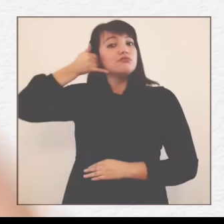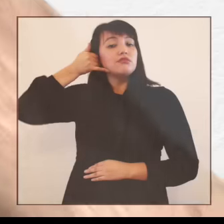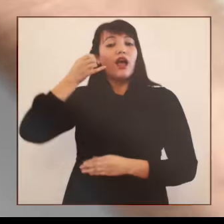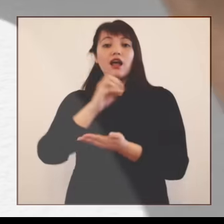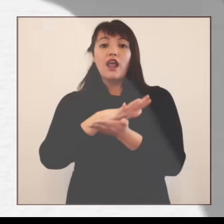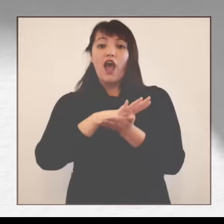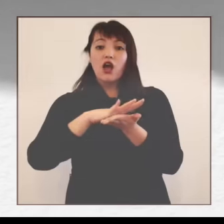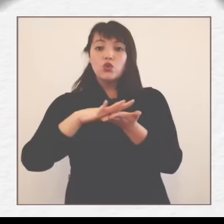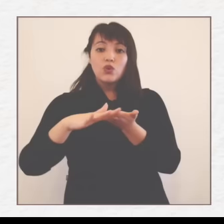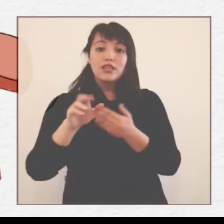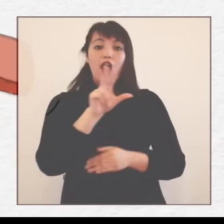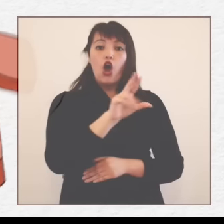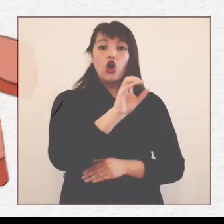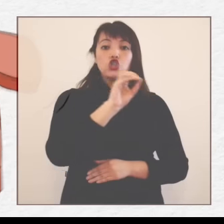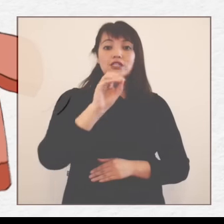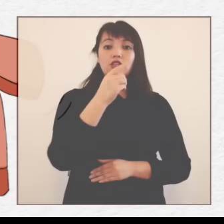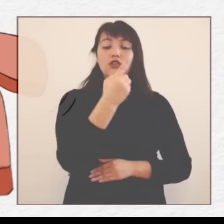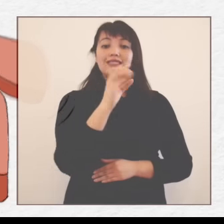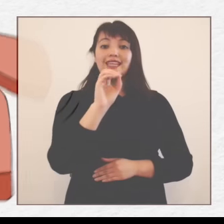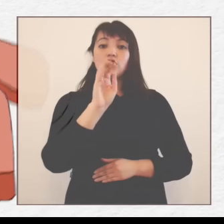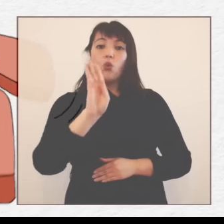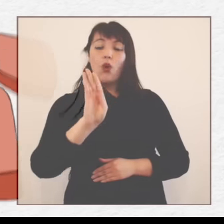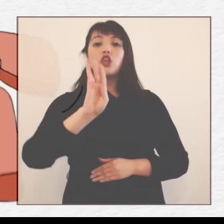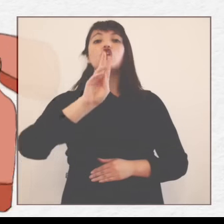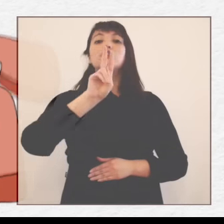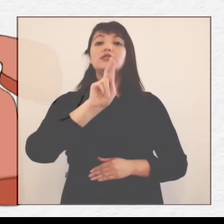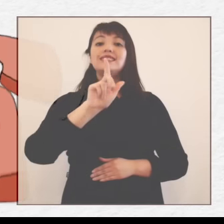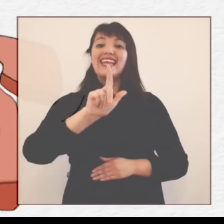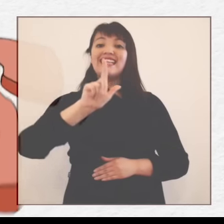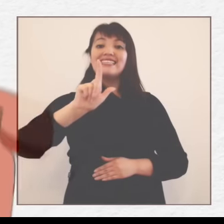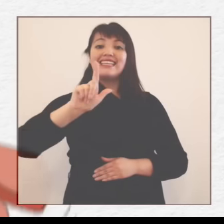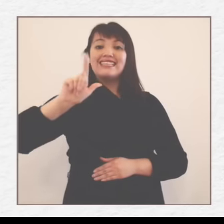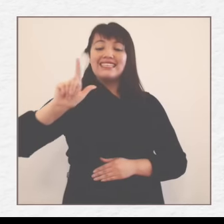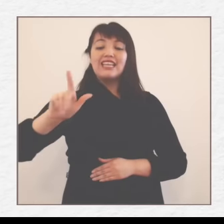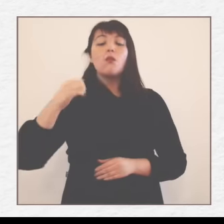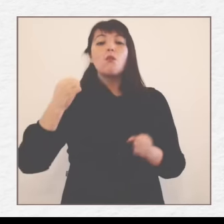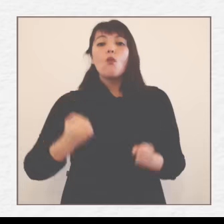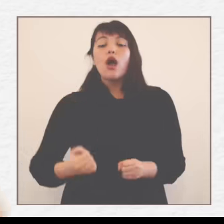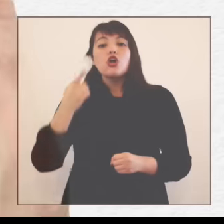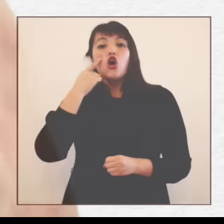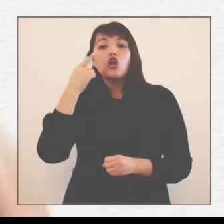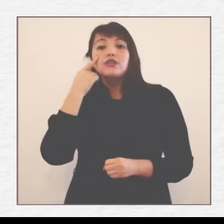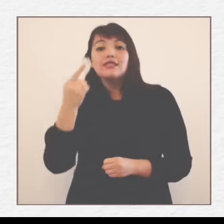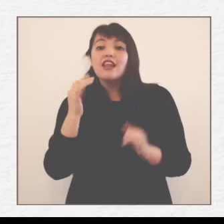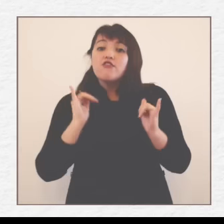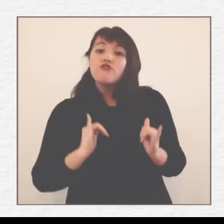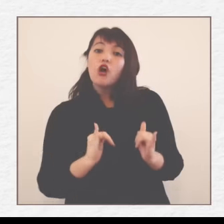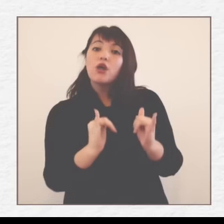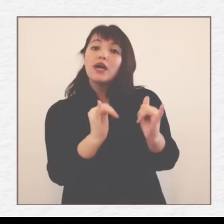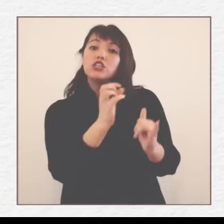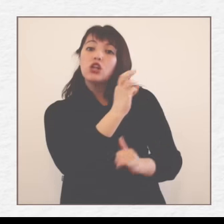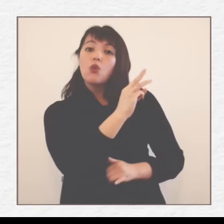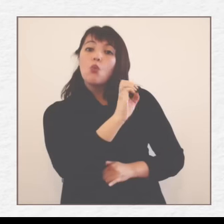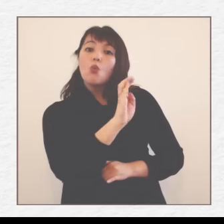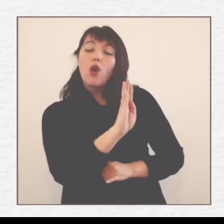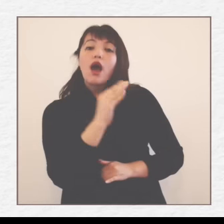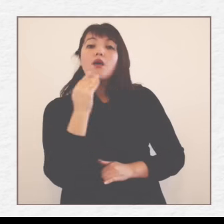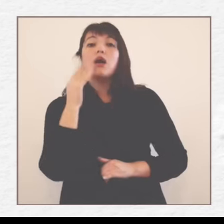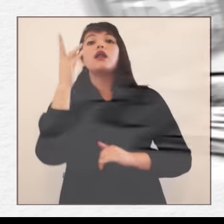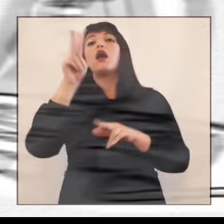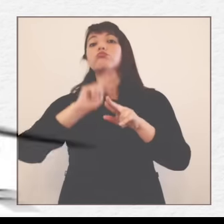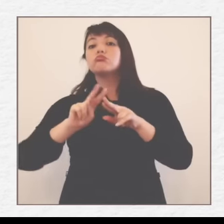gratuita FONOCALLE 800 104 777. Podrás conocer la información de los albergues habilitados o